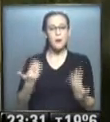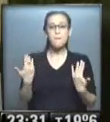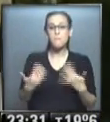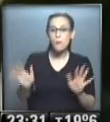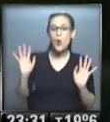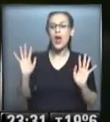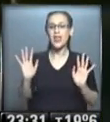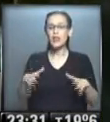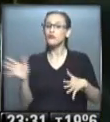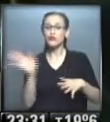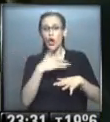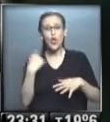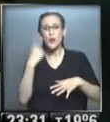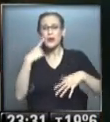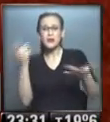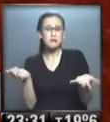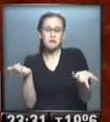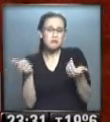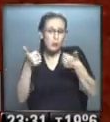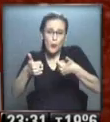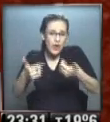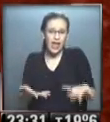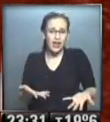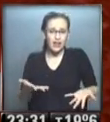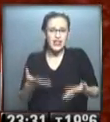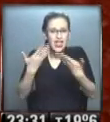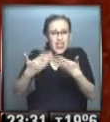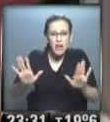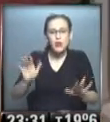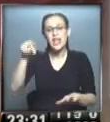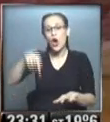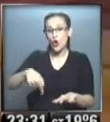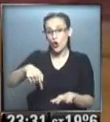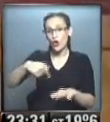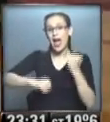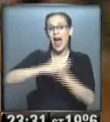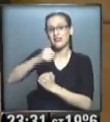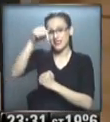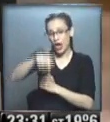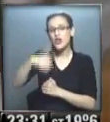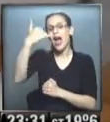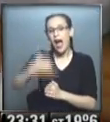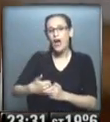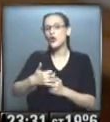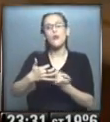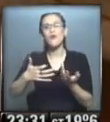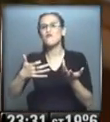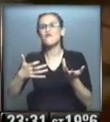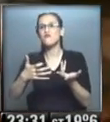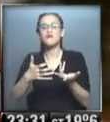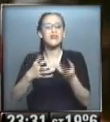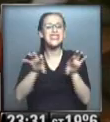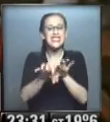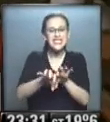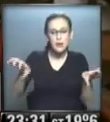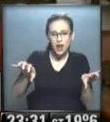podamos todos convivir de una manera democrática, ¿no? Existe hoy día todavía una fractura entre quienes sostenemos